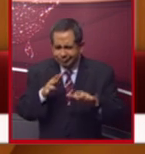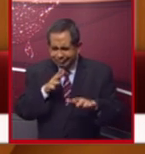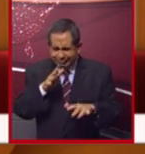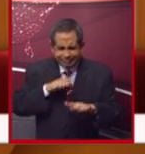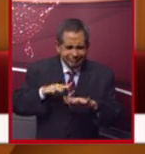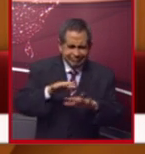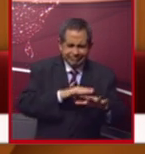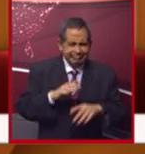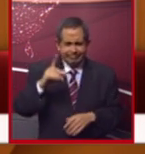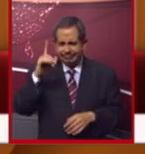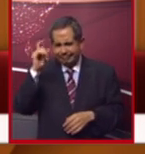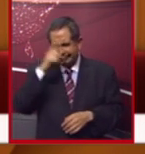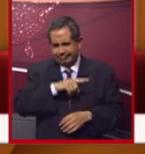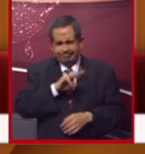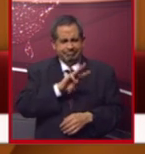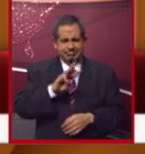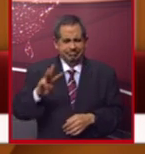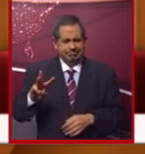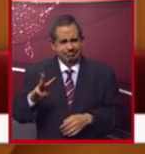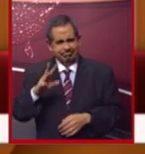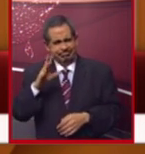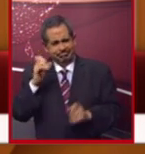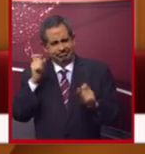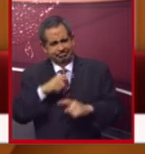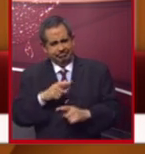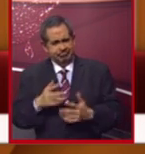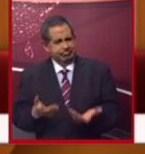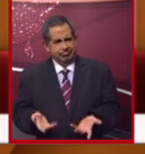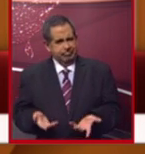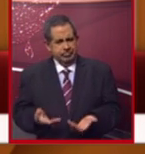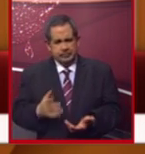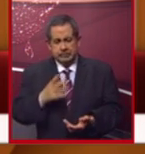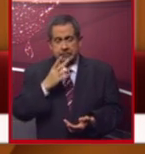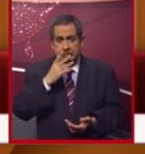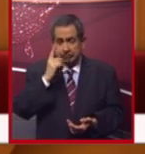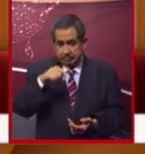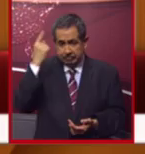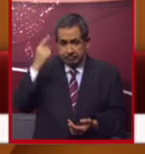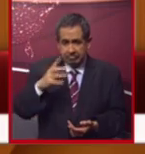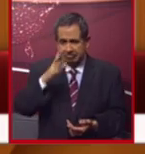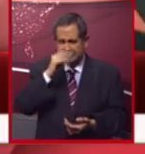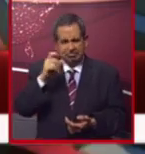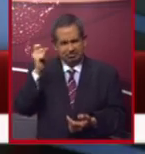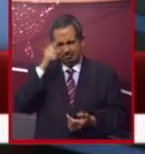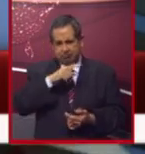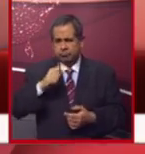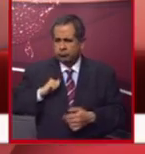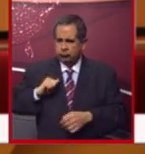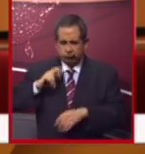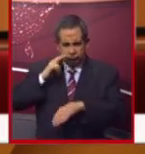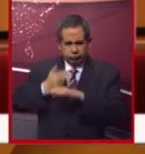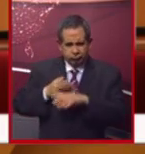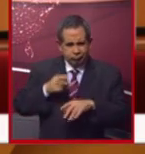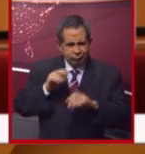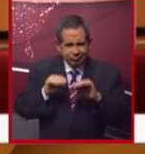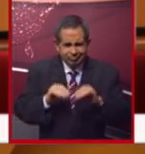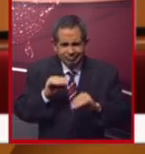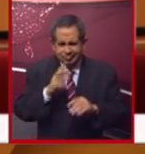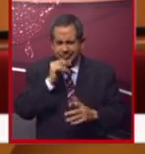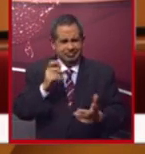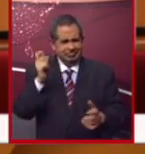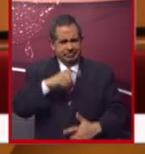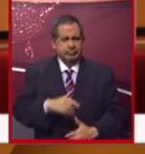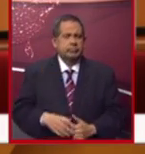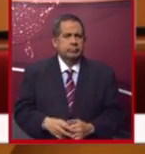dicha plataforma. Es decir, es un producto que no es sencillo para el sujeto obligado. Primero, ¿cuáles